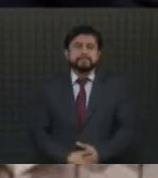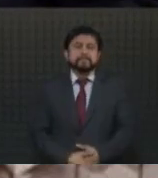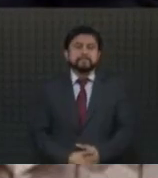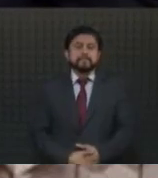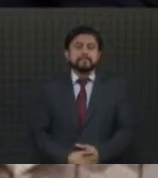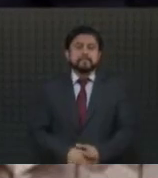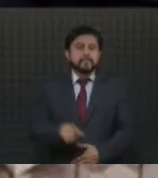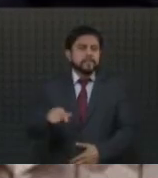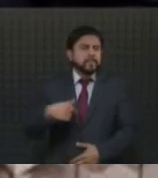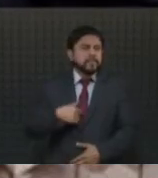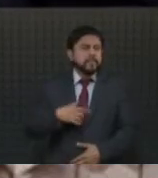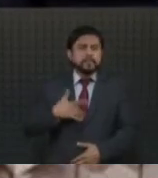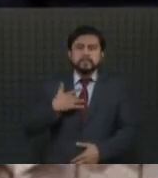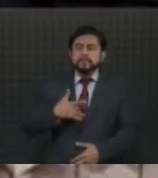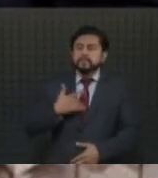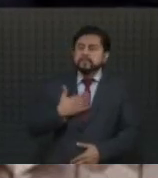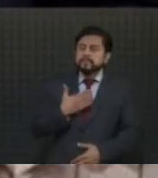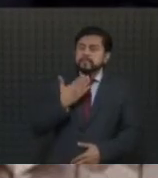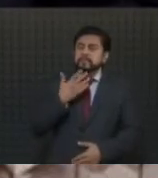Aquí respiro aire fresco.